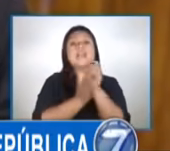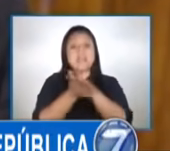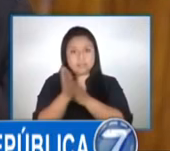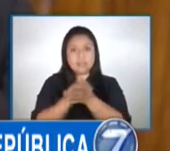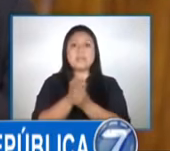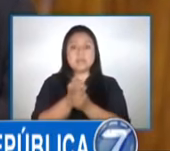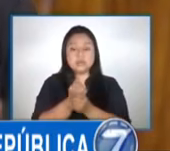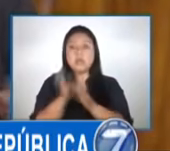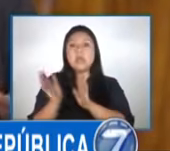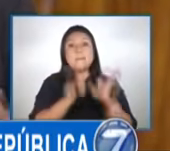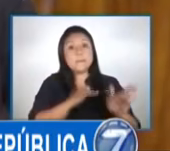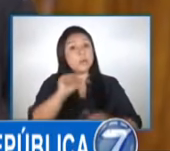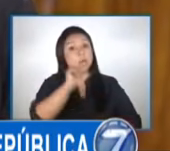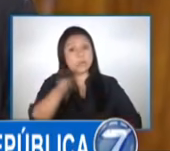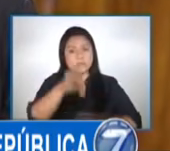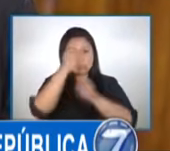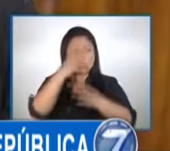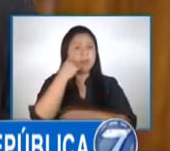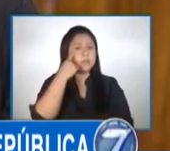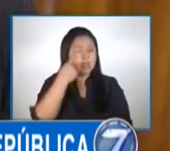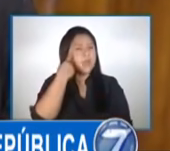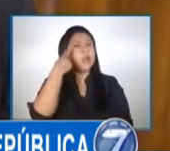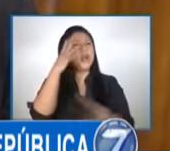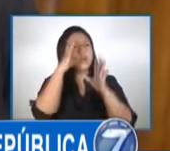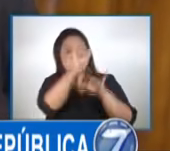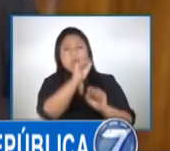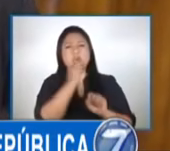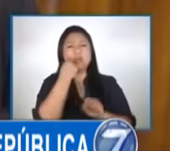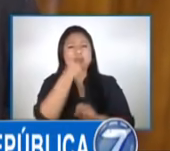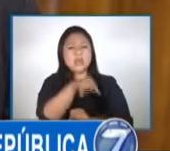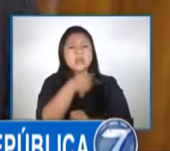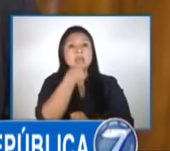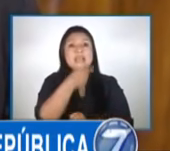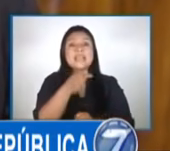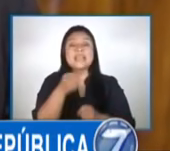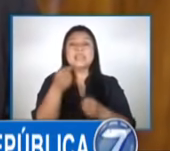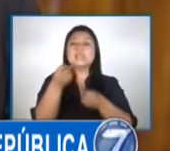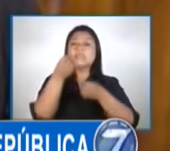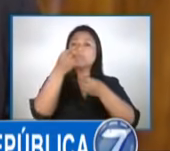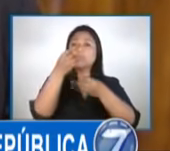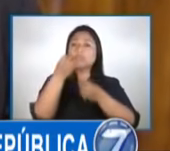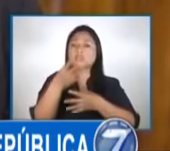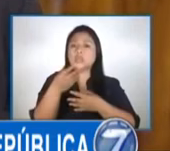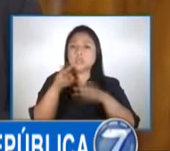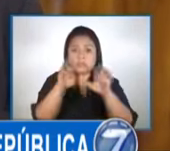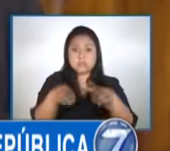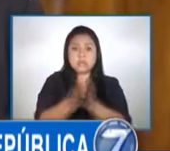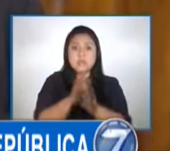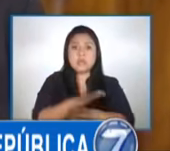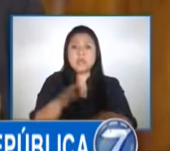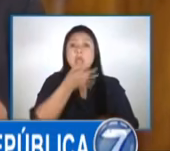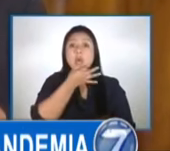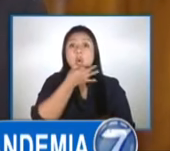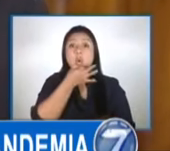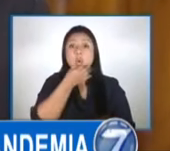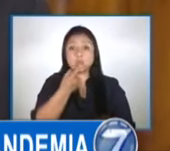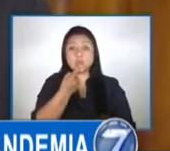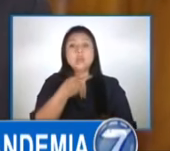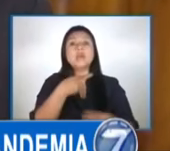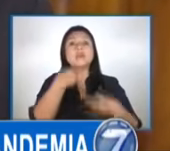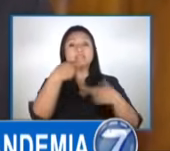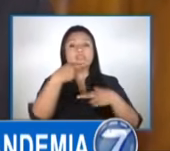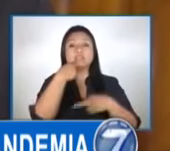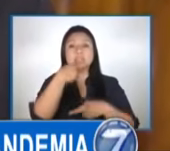manos. Otro dato que me llama poderosamente la atención es el dato de personas fallecidas durante el mes de agosto que fue reportado por el Hospital